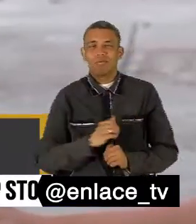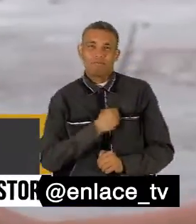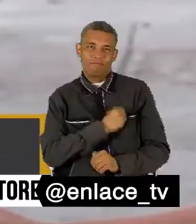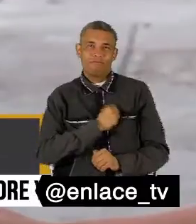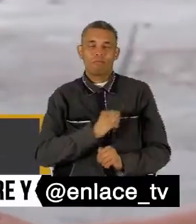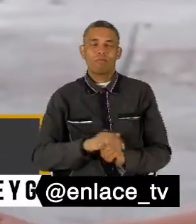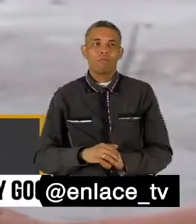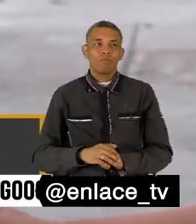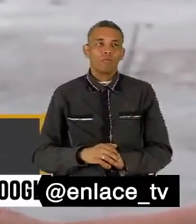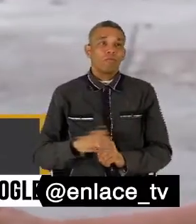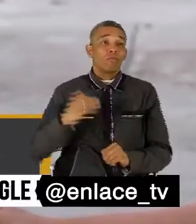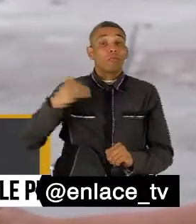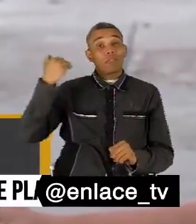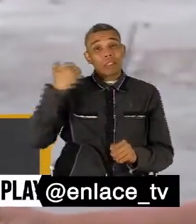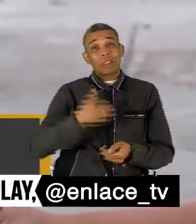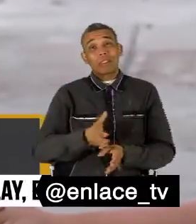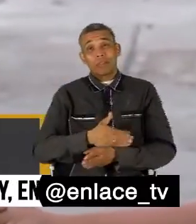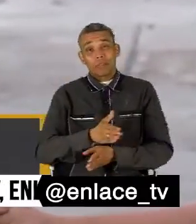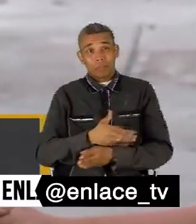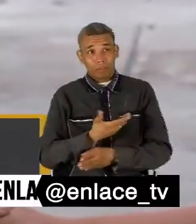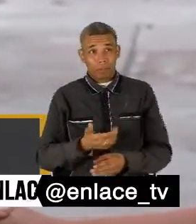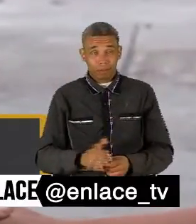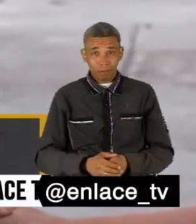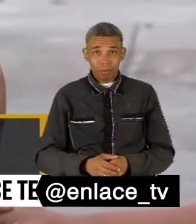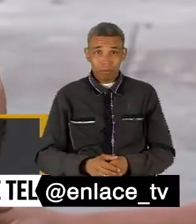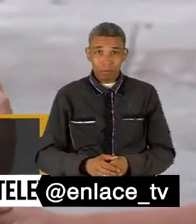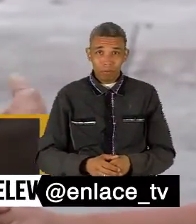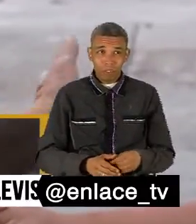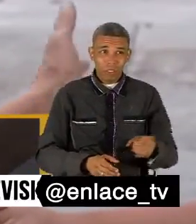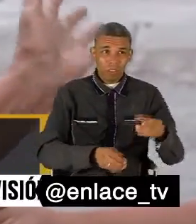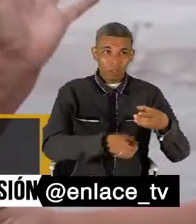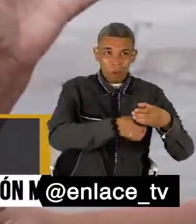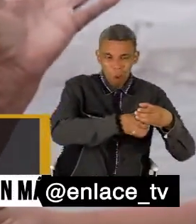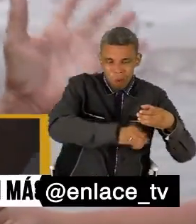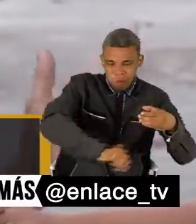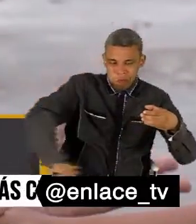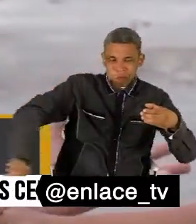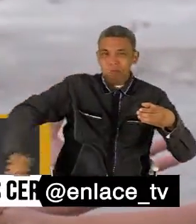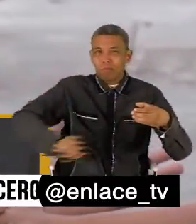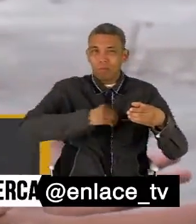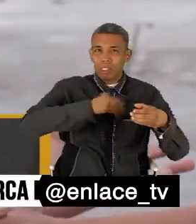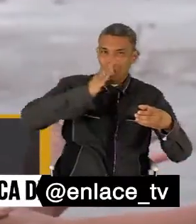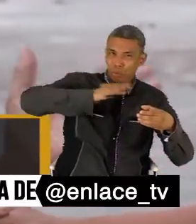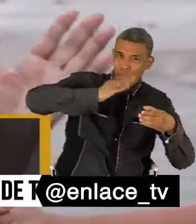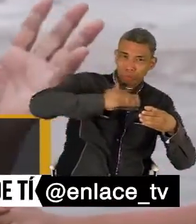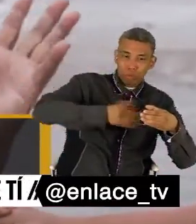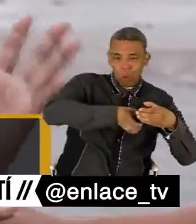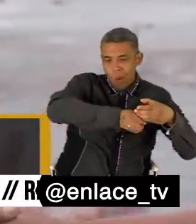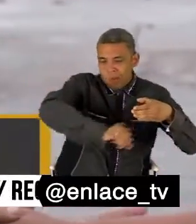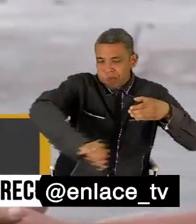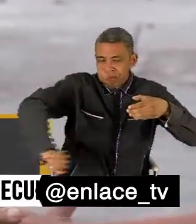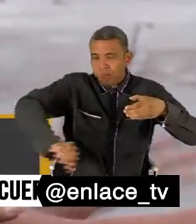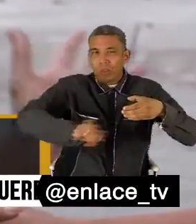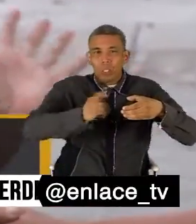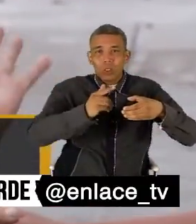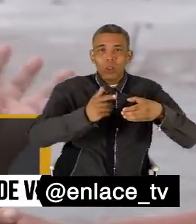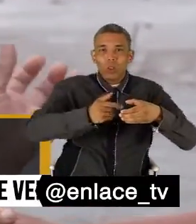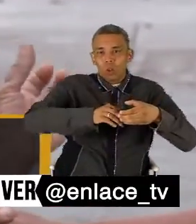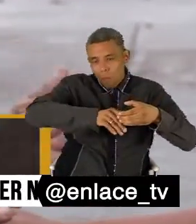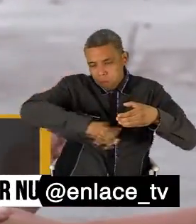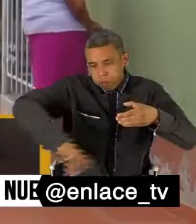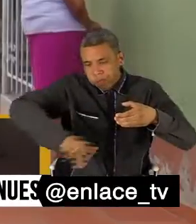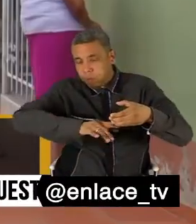tiempo tenemos esos alcantarillados tapados, necesitamos que la empresa que le corresponde hacerle